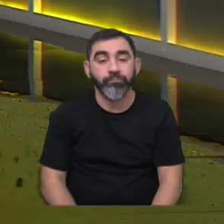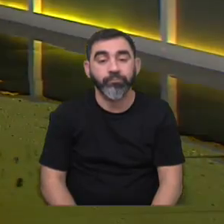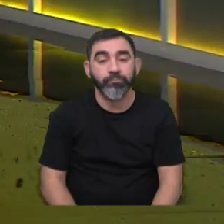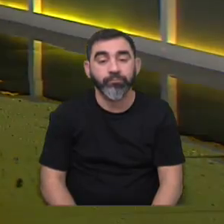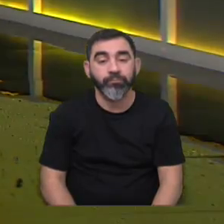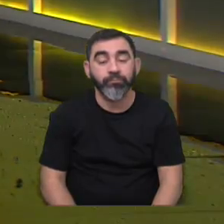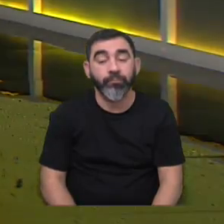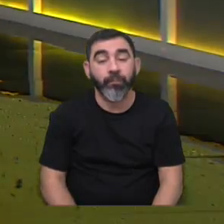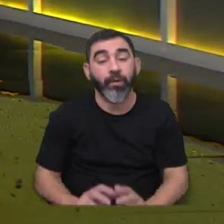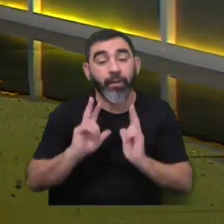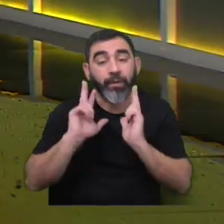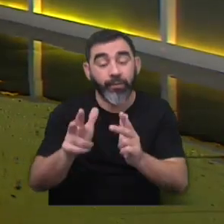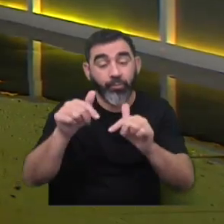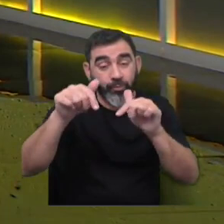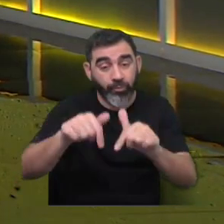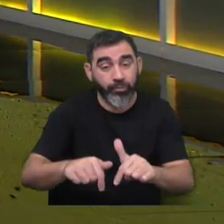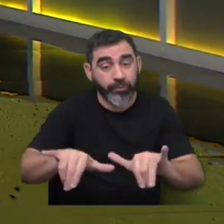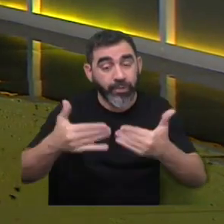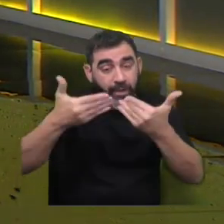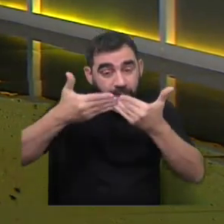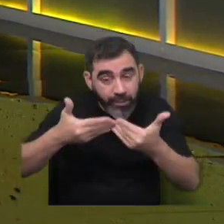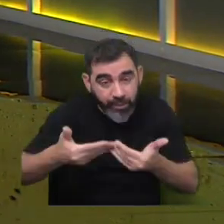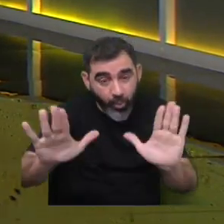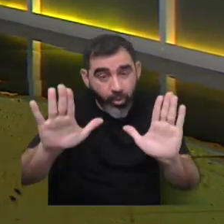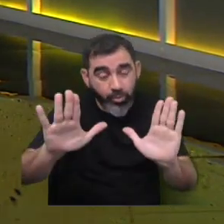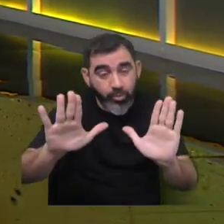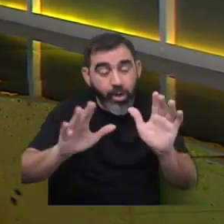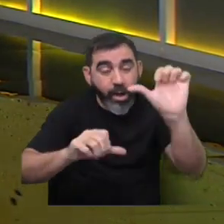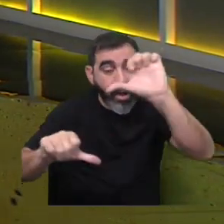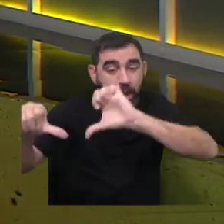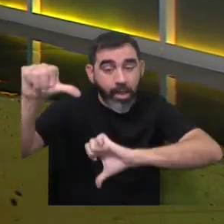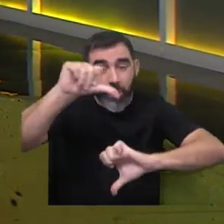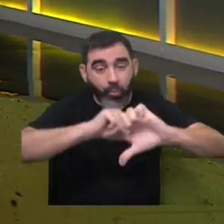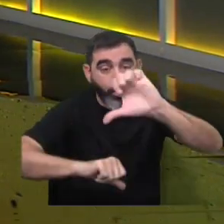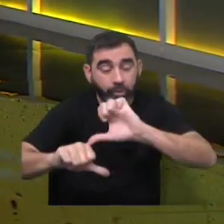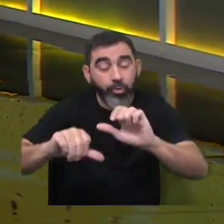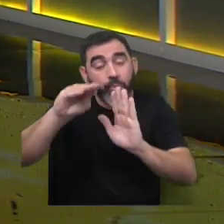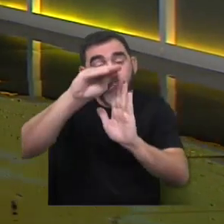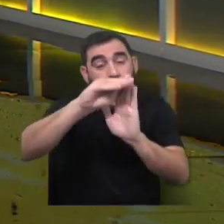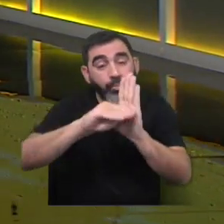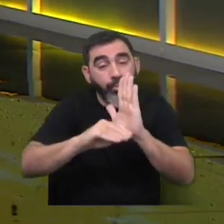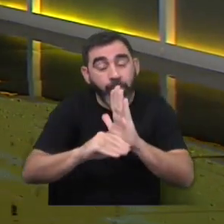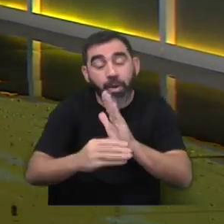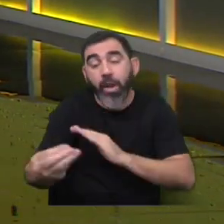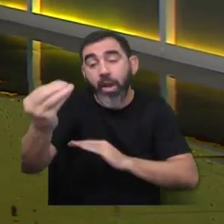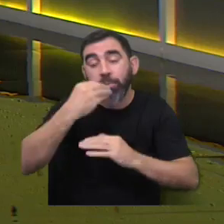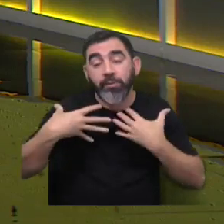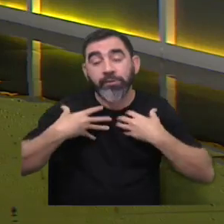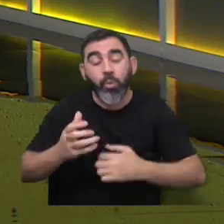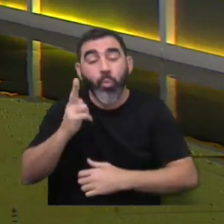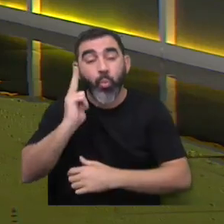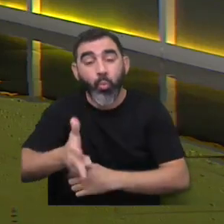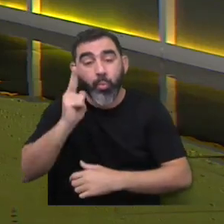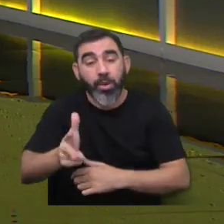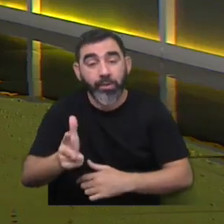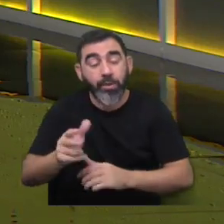Lo decíamos en el arranque, quedó inaugurado el laboratorio del programa en Alimentos y Salud Humana. El